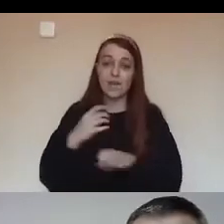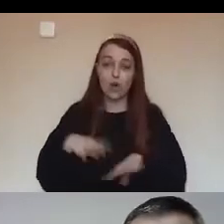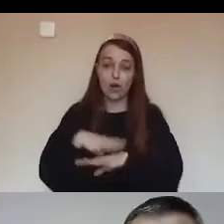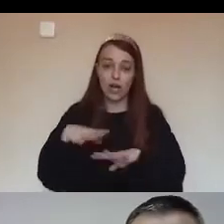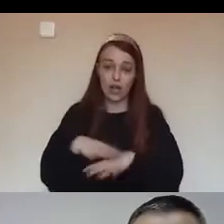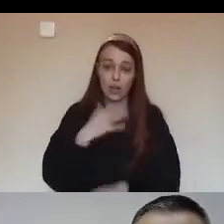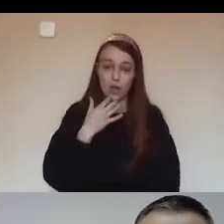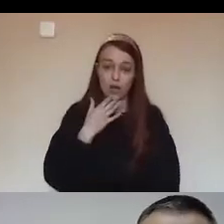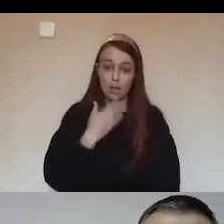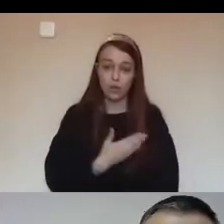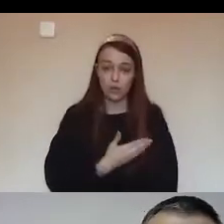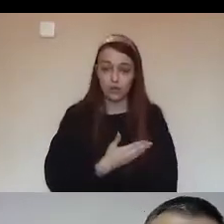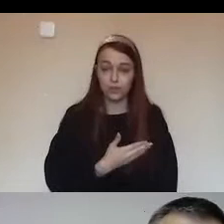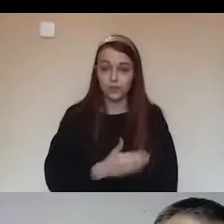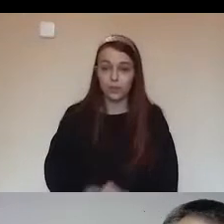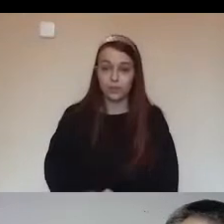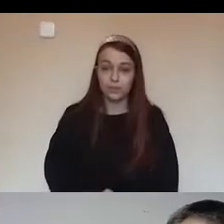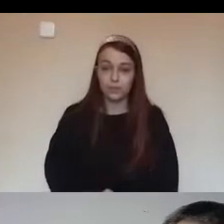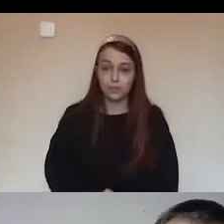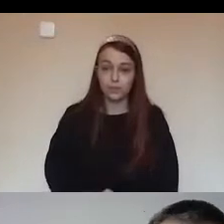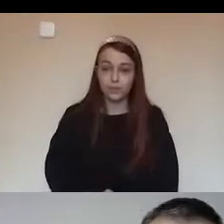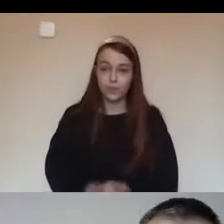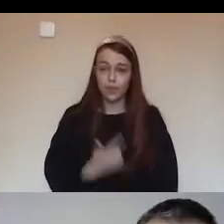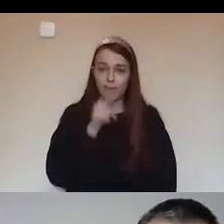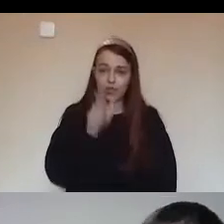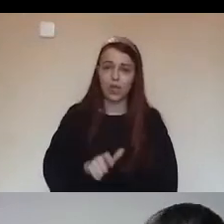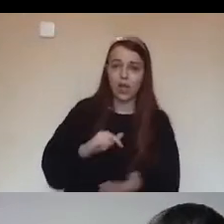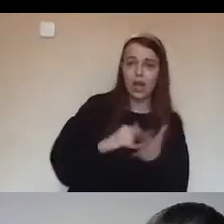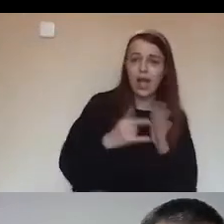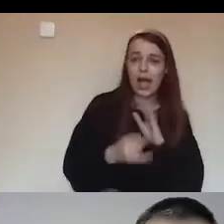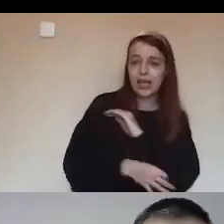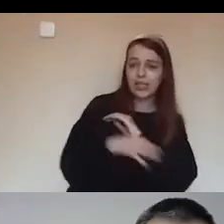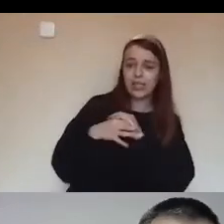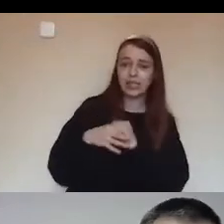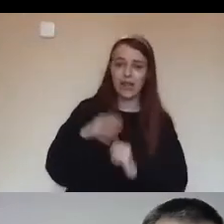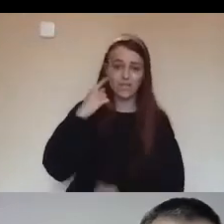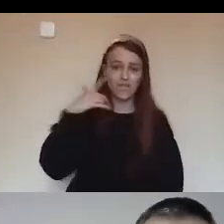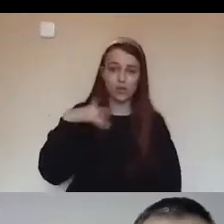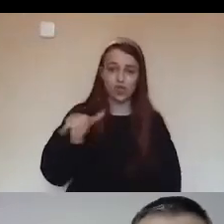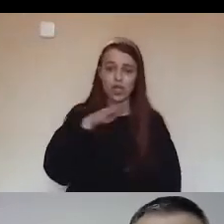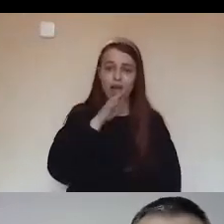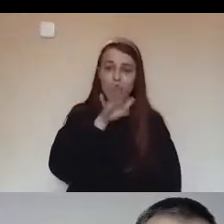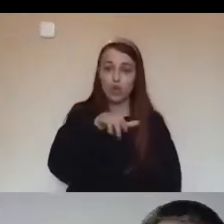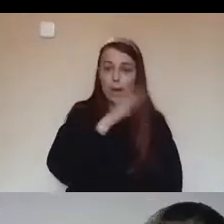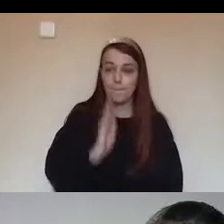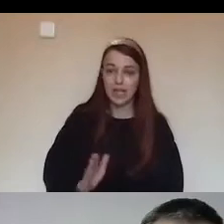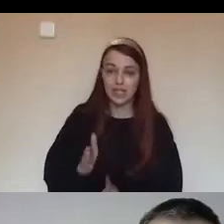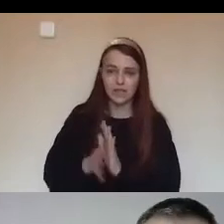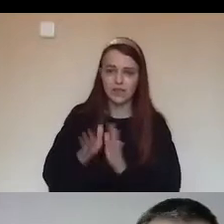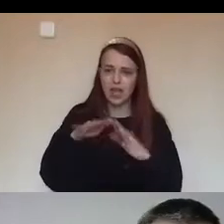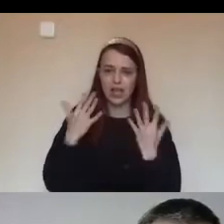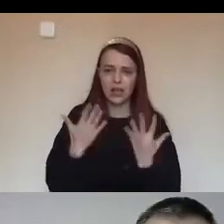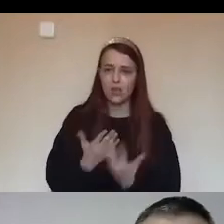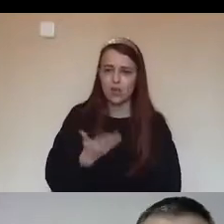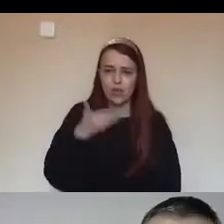o Viviane Sarraf, una arquitecta famosa y una museóloga famosa de Brasil, de las más importantes del mundo, que nos han visitado, que han